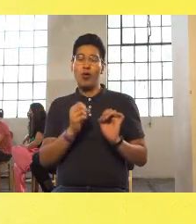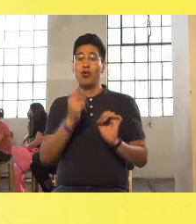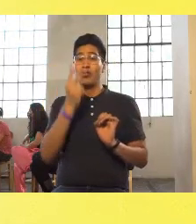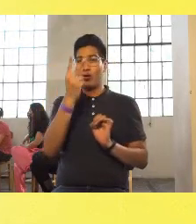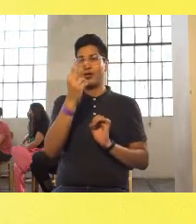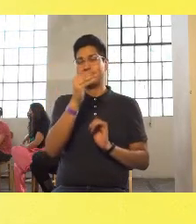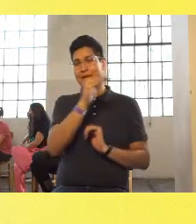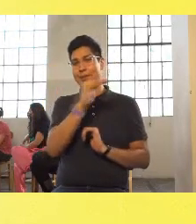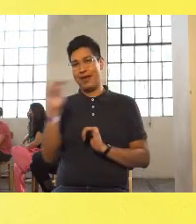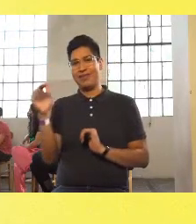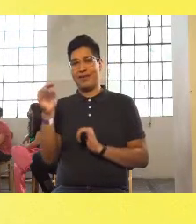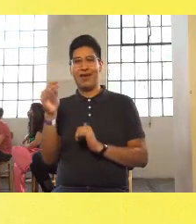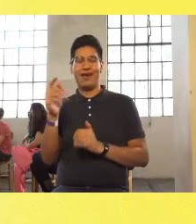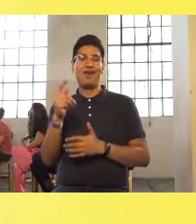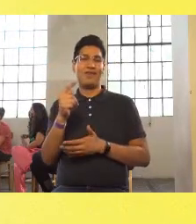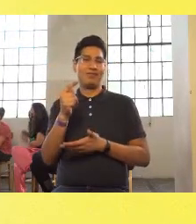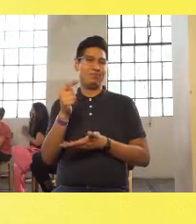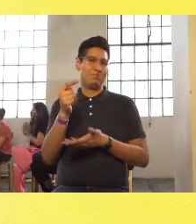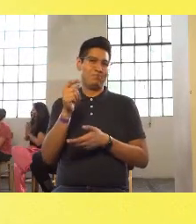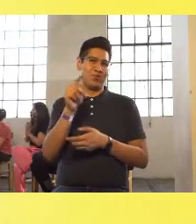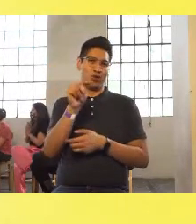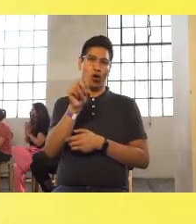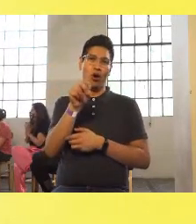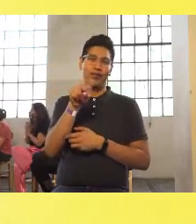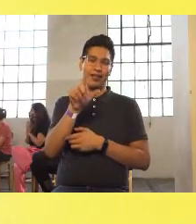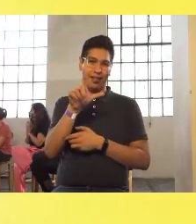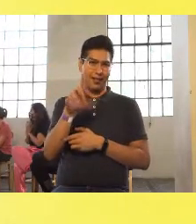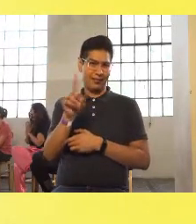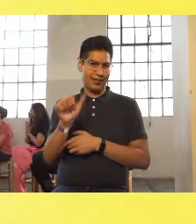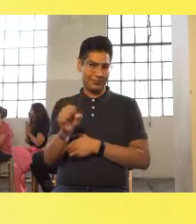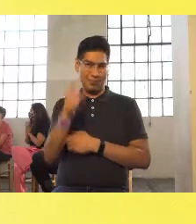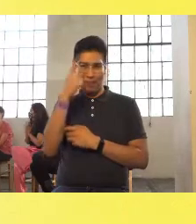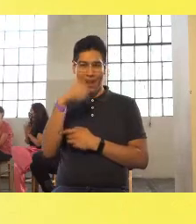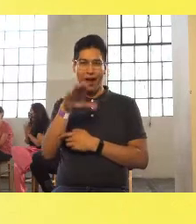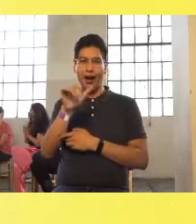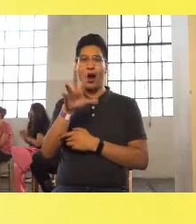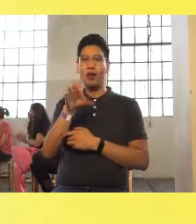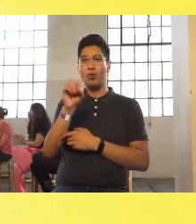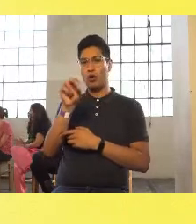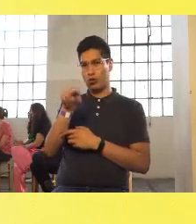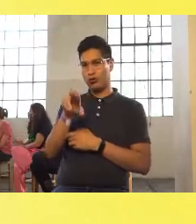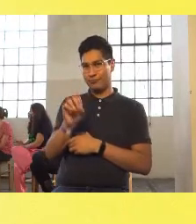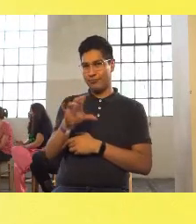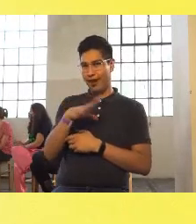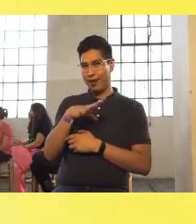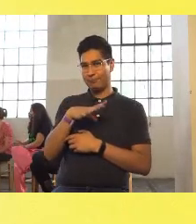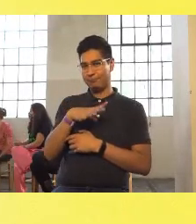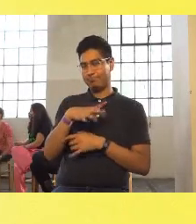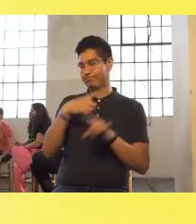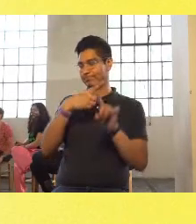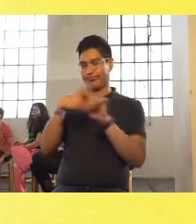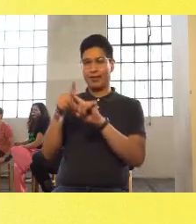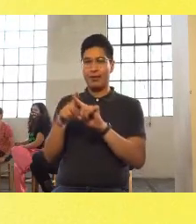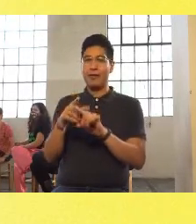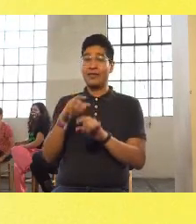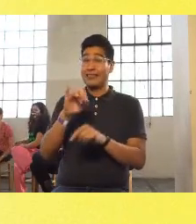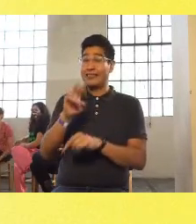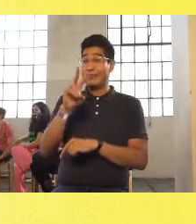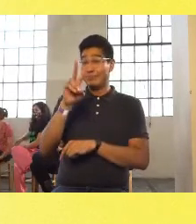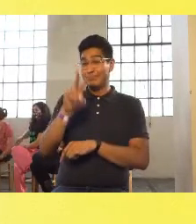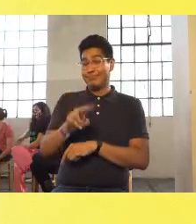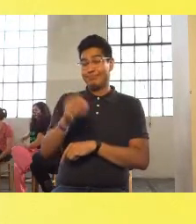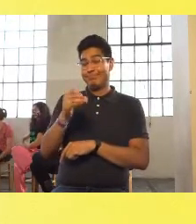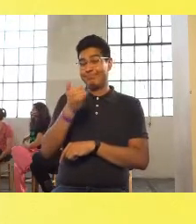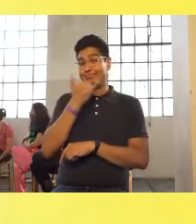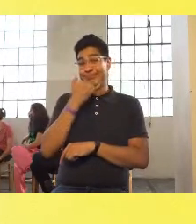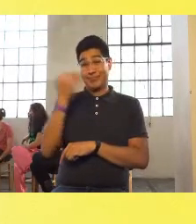carbono per cápita anual, ¿no? Muchas gracias. Creo que ya se nos va a acabar. Sí, ya se nos está acabando el tiempo, pero nomás para concluir esta